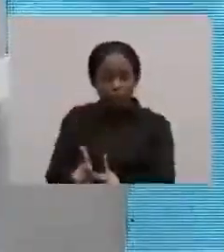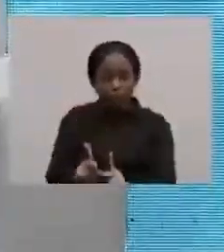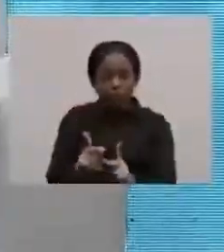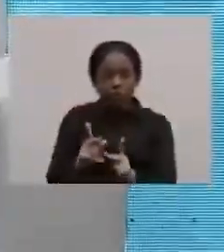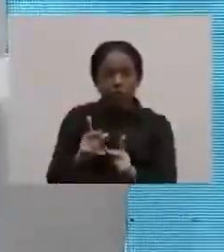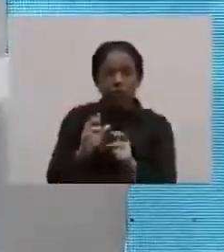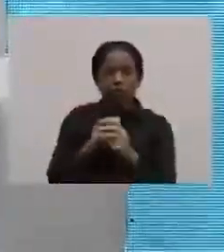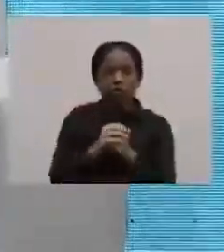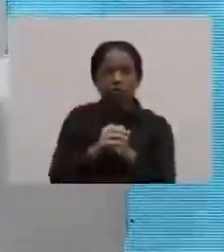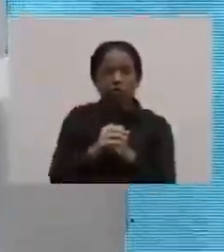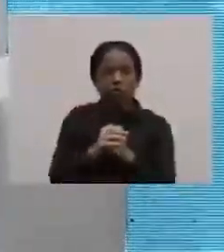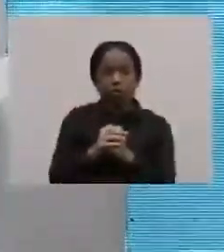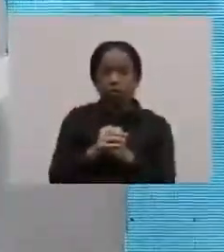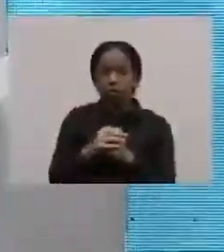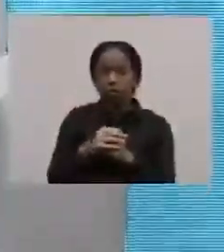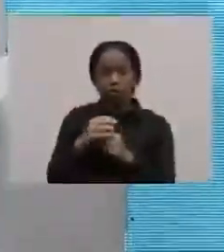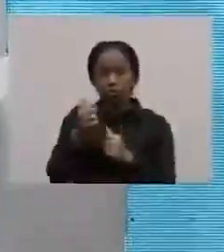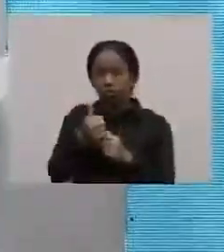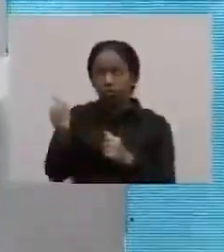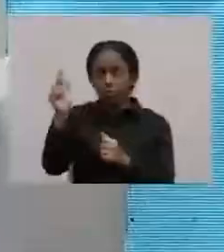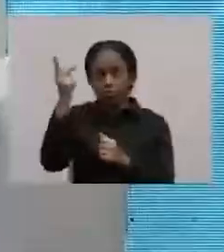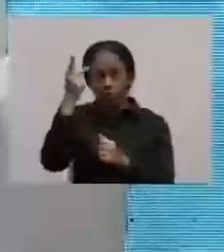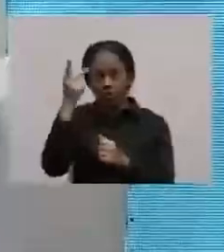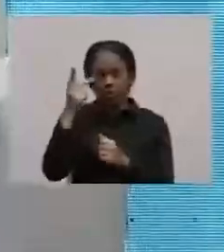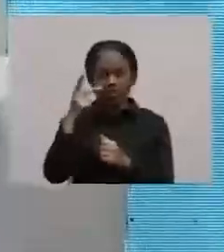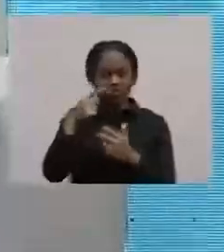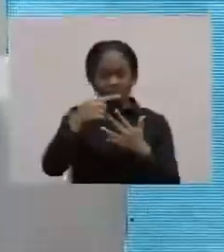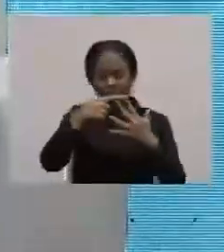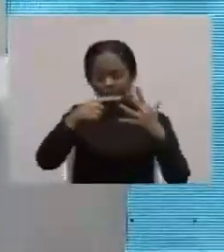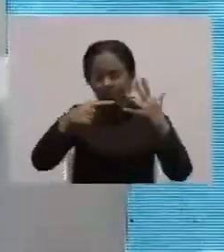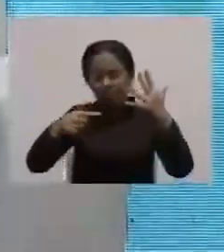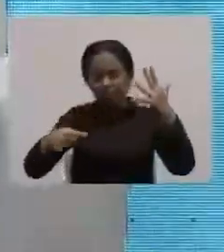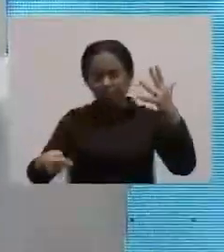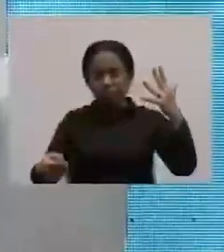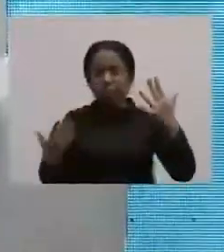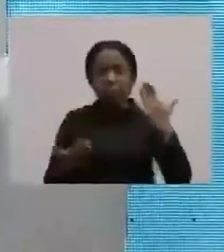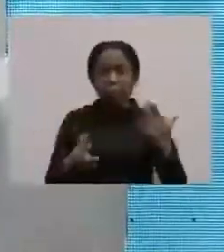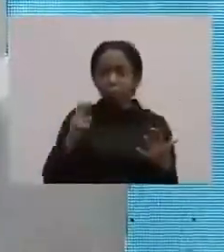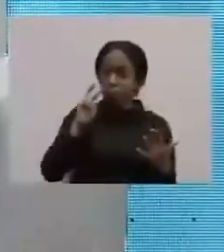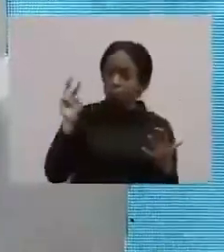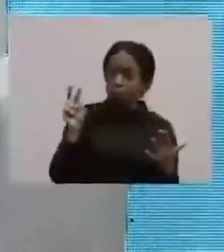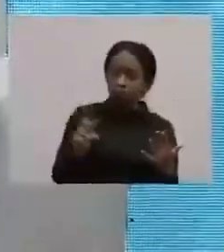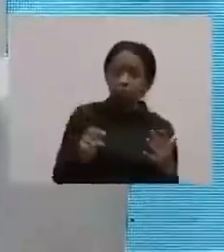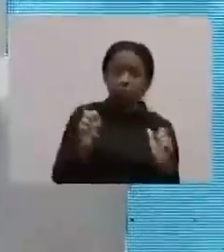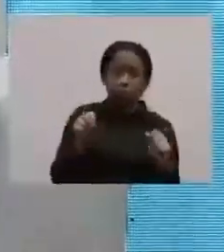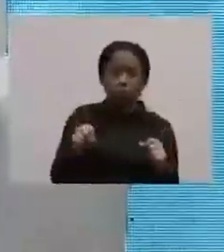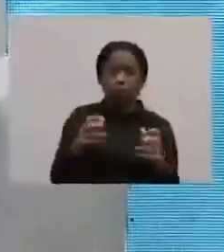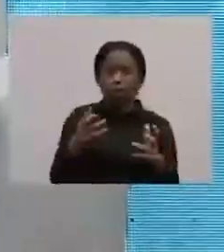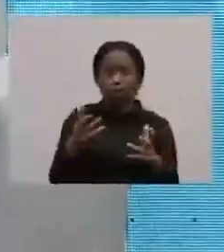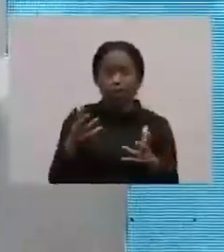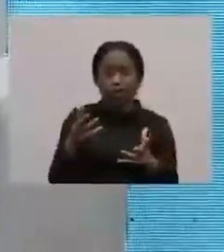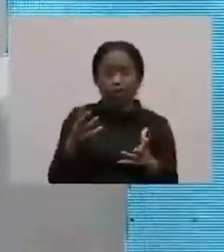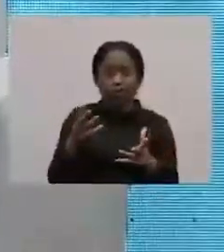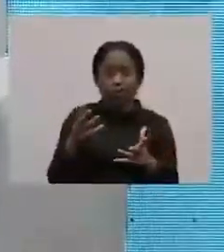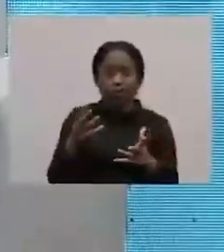de un empresario, de un funcionario público, todo pareciera que se puede ir por la borda de manera más fácil hoy.